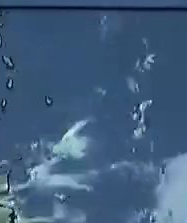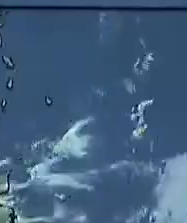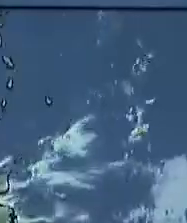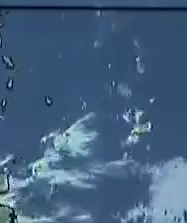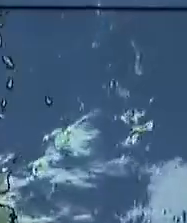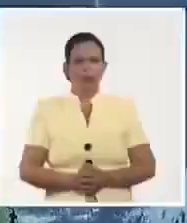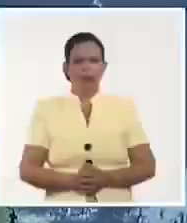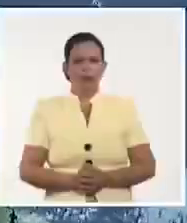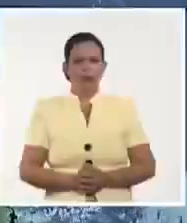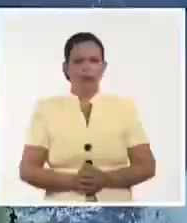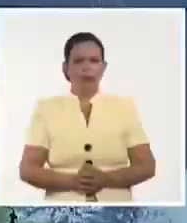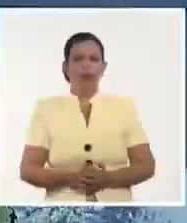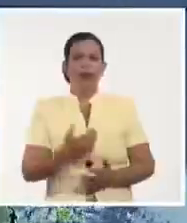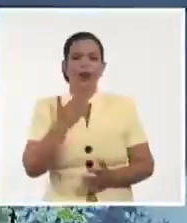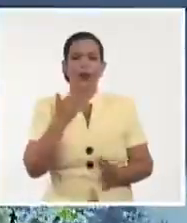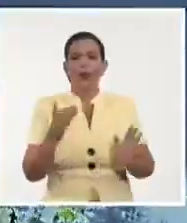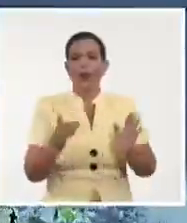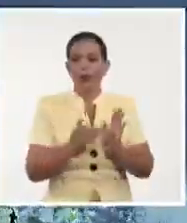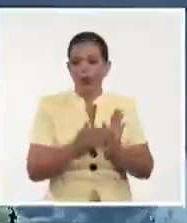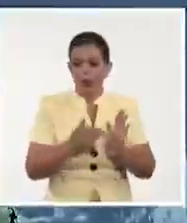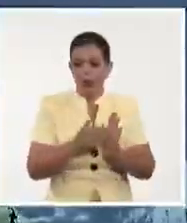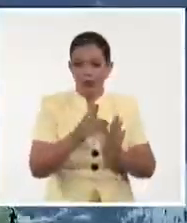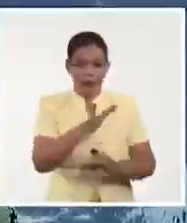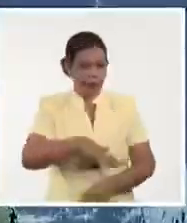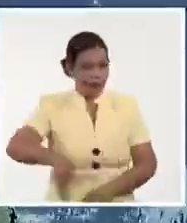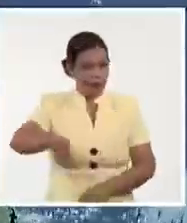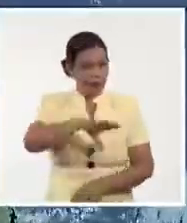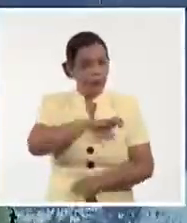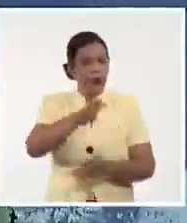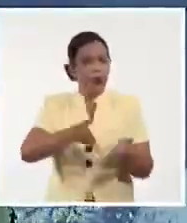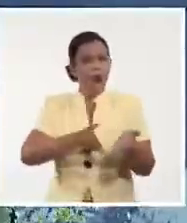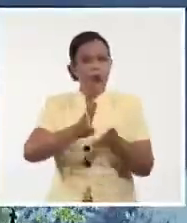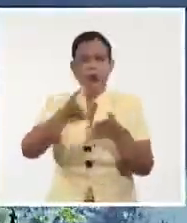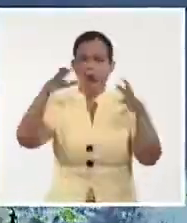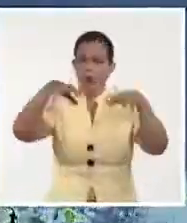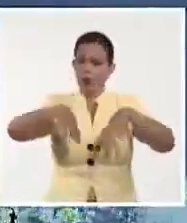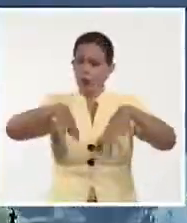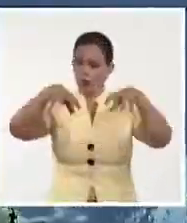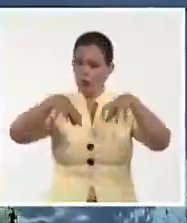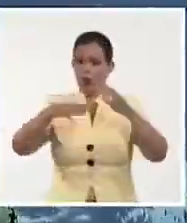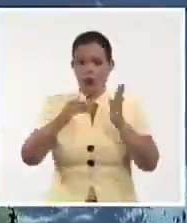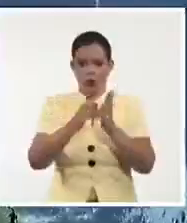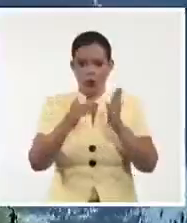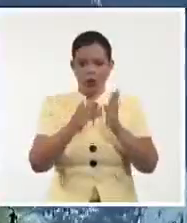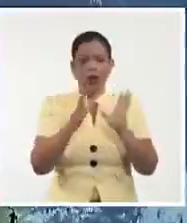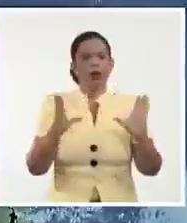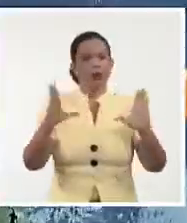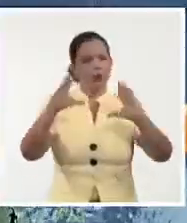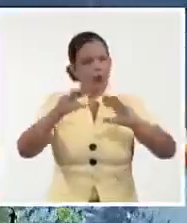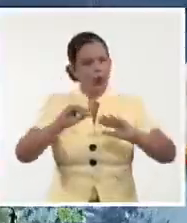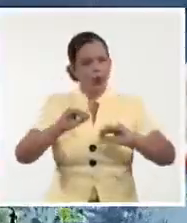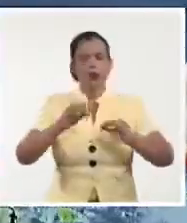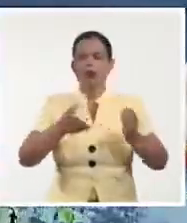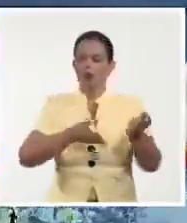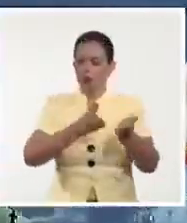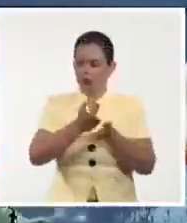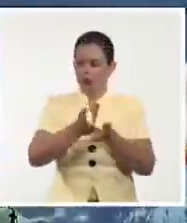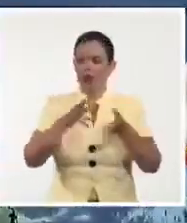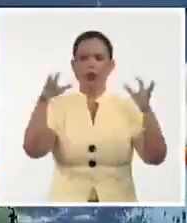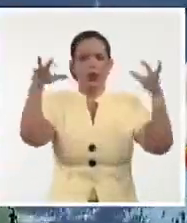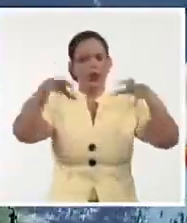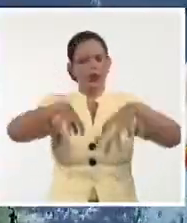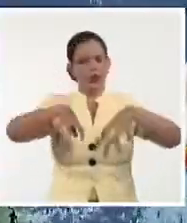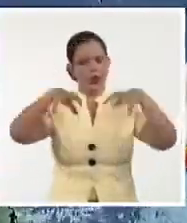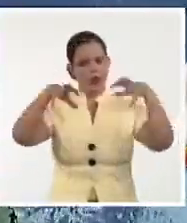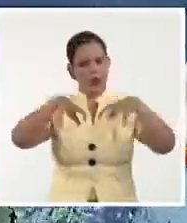hola qué tal muy buenas tardes ha continuado lloviendo en horas de la tarde y hasta el anochecer con abundante actividad eléctrica el